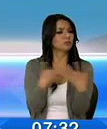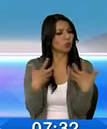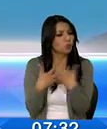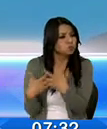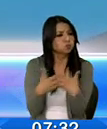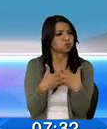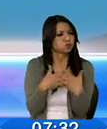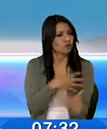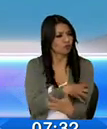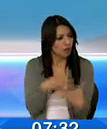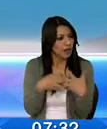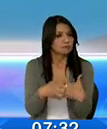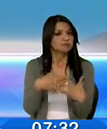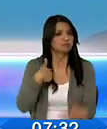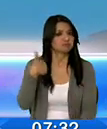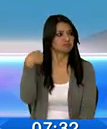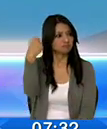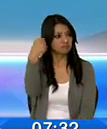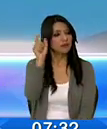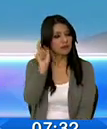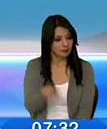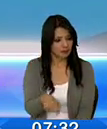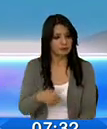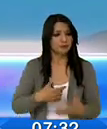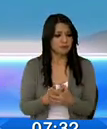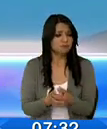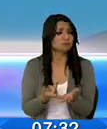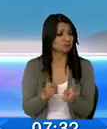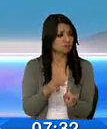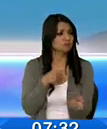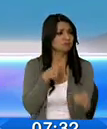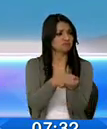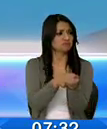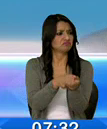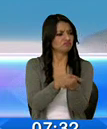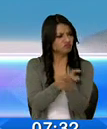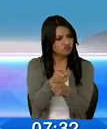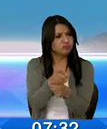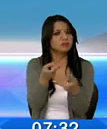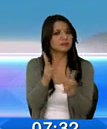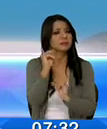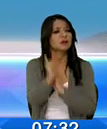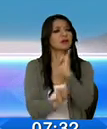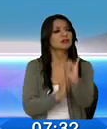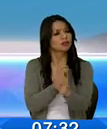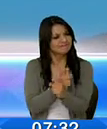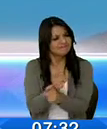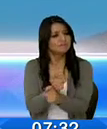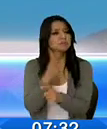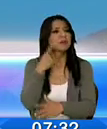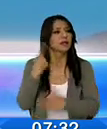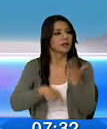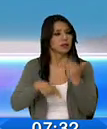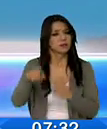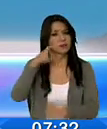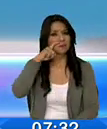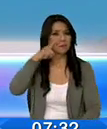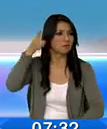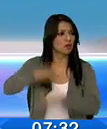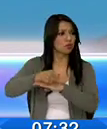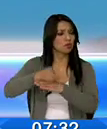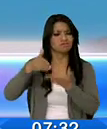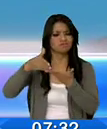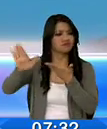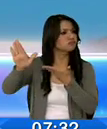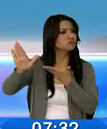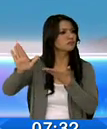ejercer nuestros derechos y colaborar con esa presión internacional para que el dictador